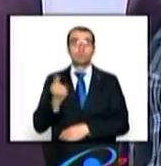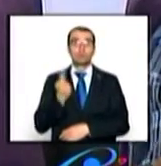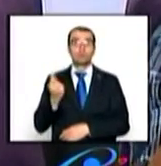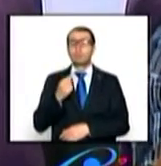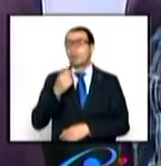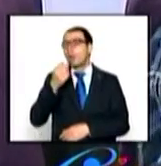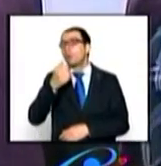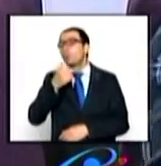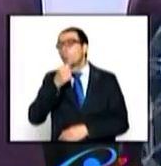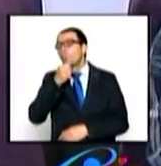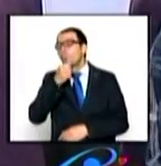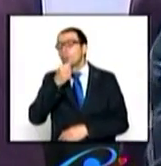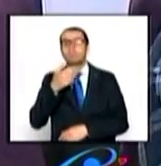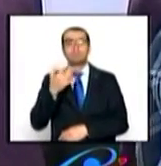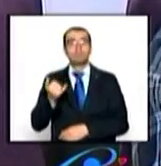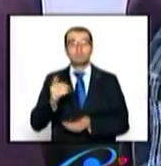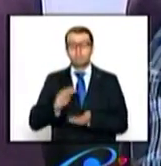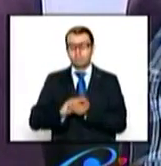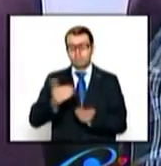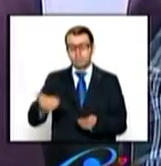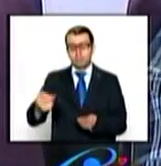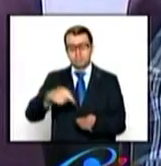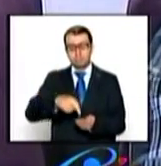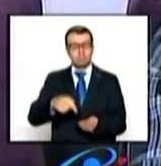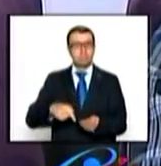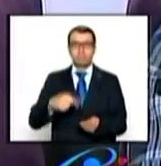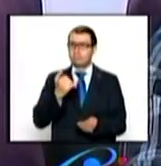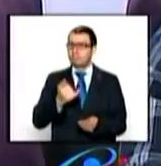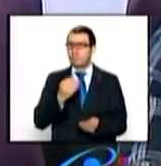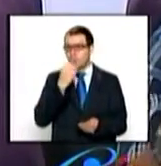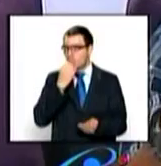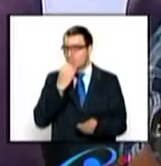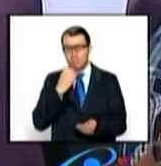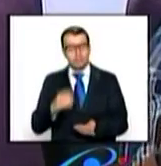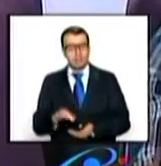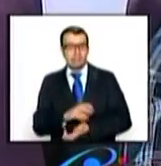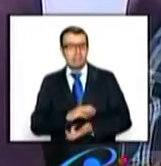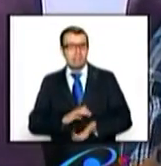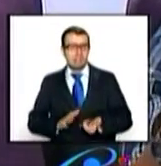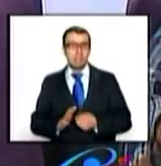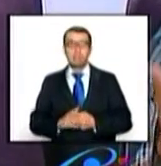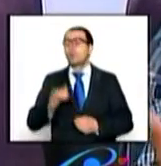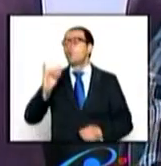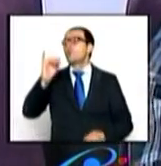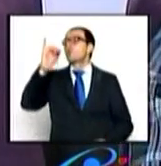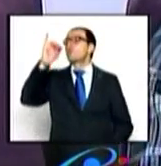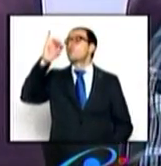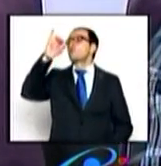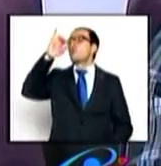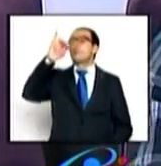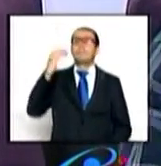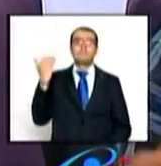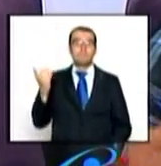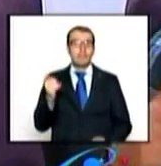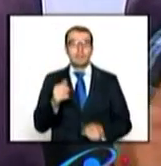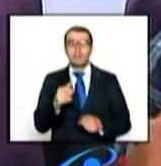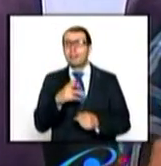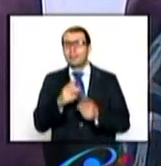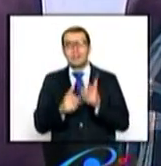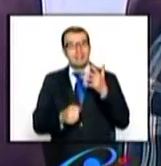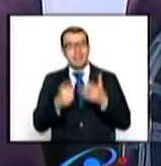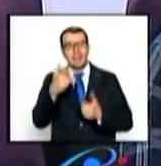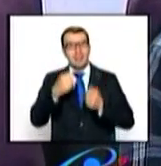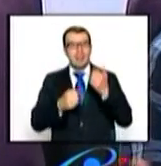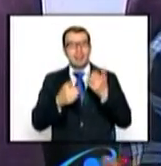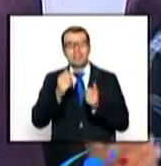embutidos, los mandan al colegio con unas loncheras que son definitivamente desastrosas. Las gaseosas, como le digo, las bebidas chocolatadas, todo esto está haciendo